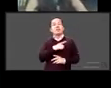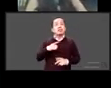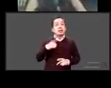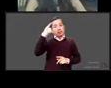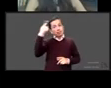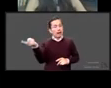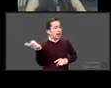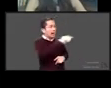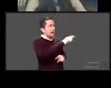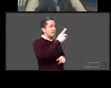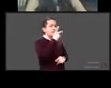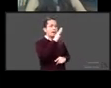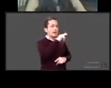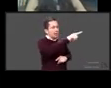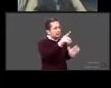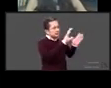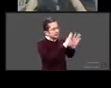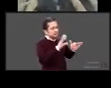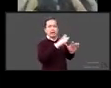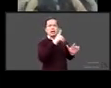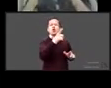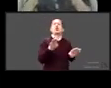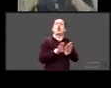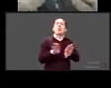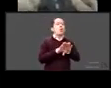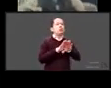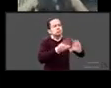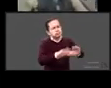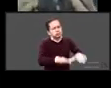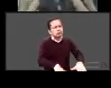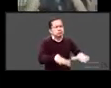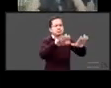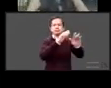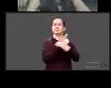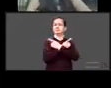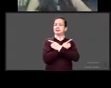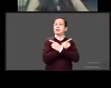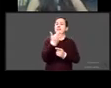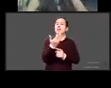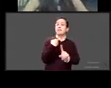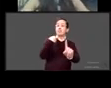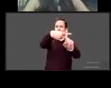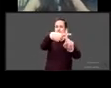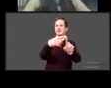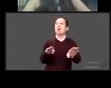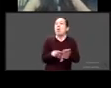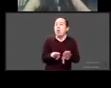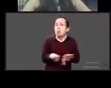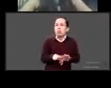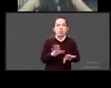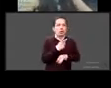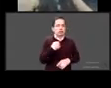qué significa la crianza positiva. ¿Cómo desestructuralizamos la forma en que nos enseñaron que tenía que ser siempre